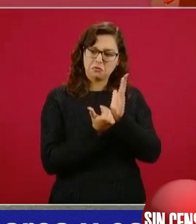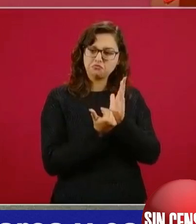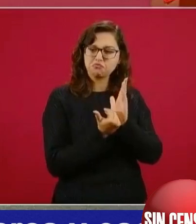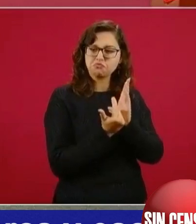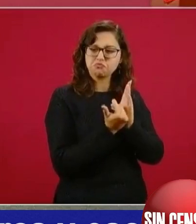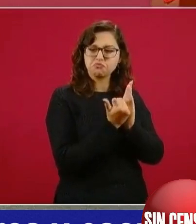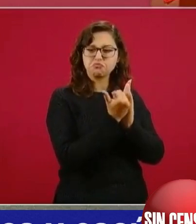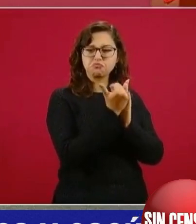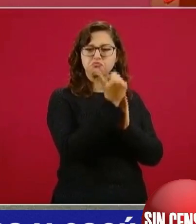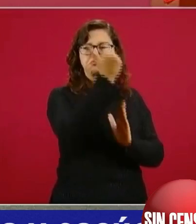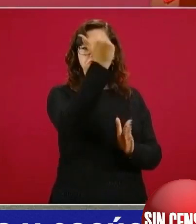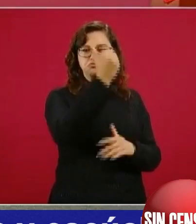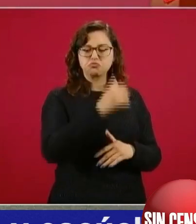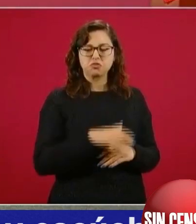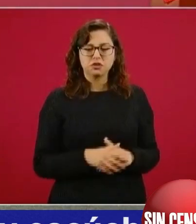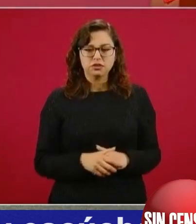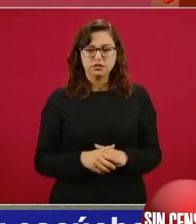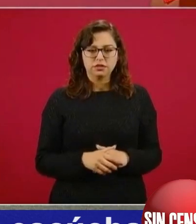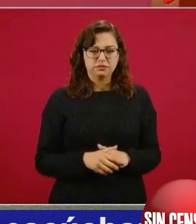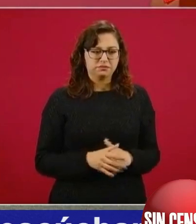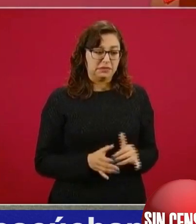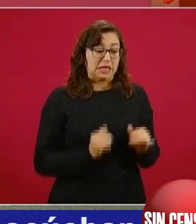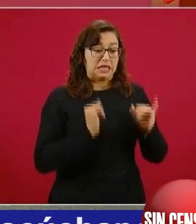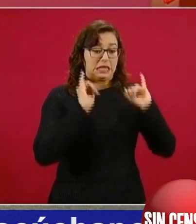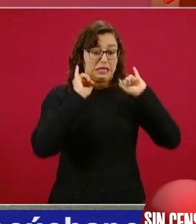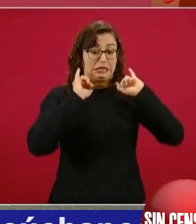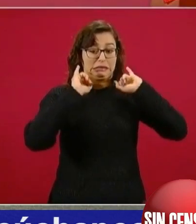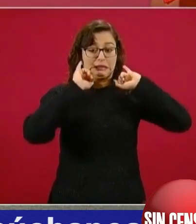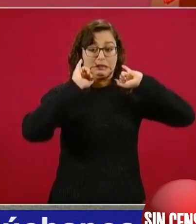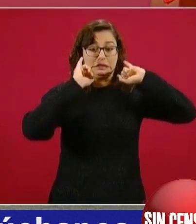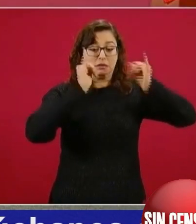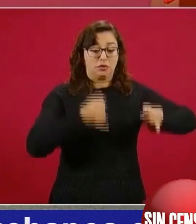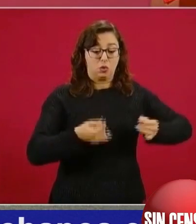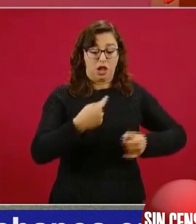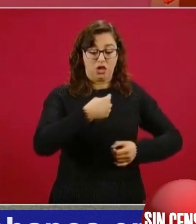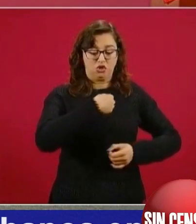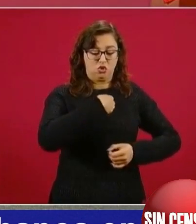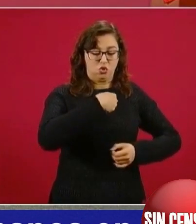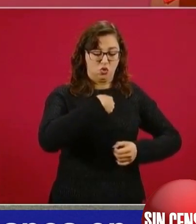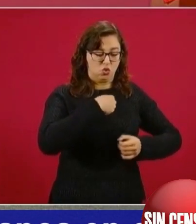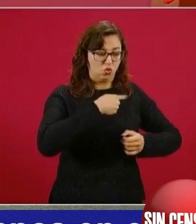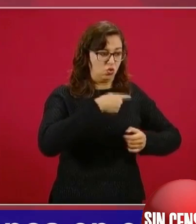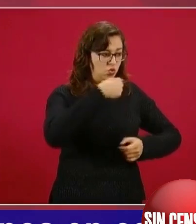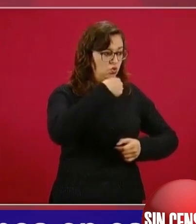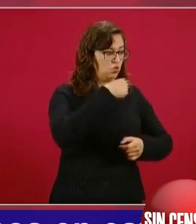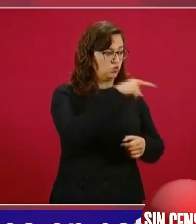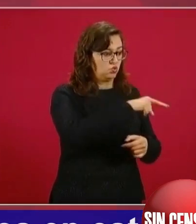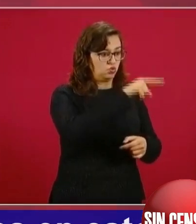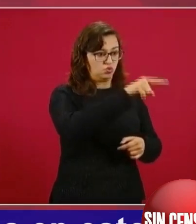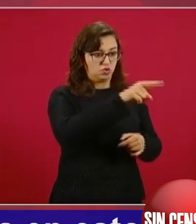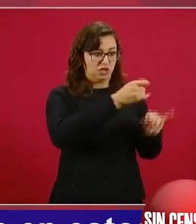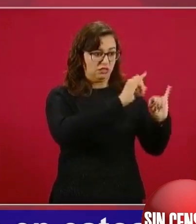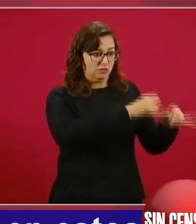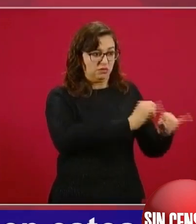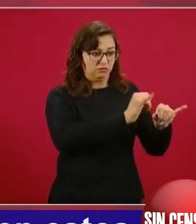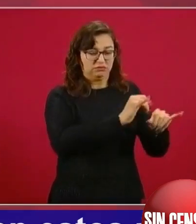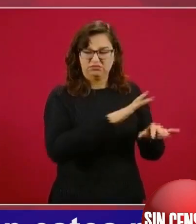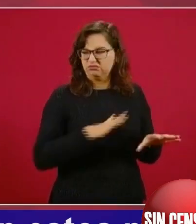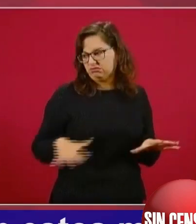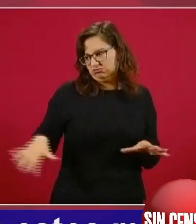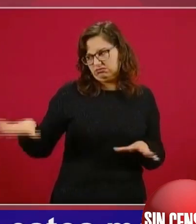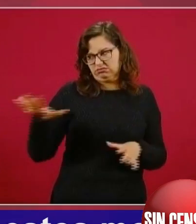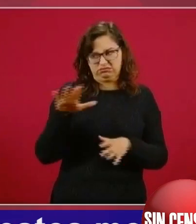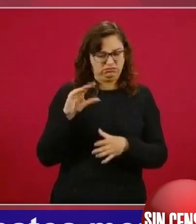muy en lo individual, sin tomar en cuenta a los demás, pues pasa